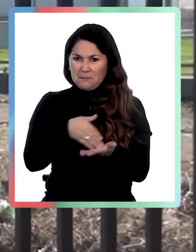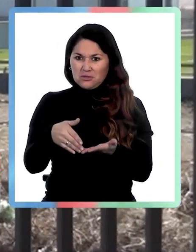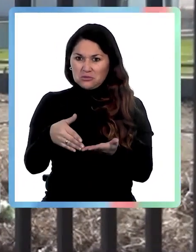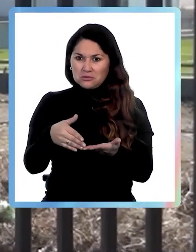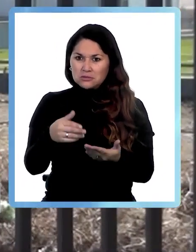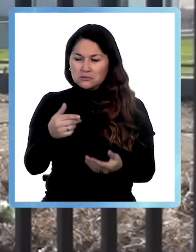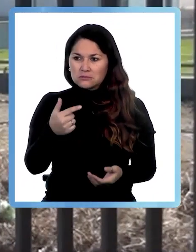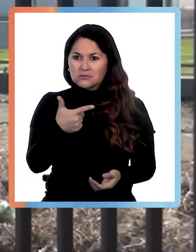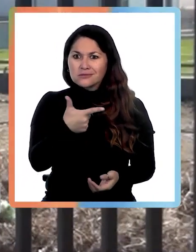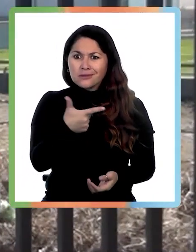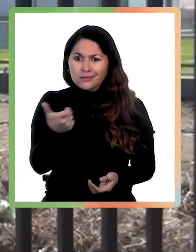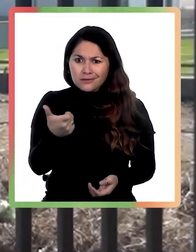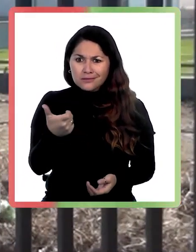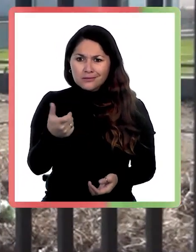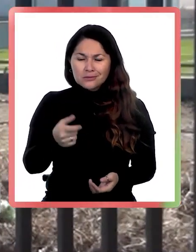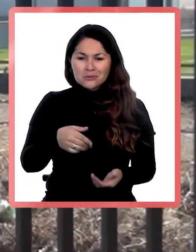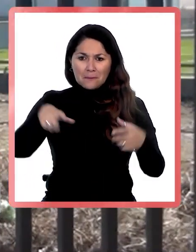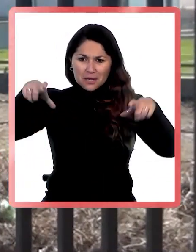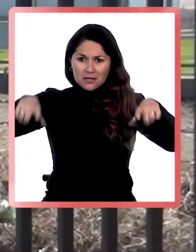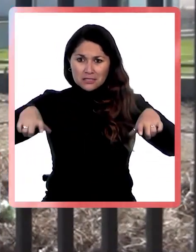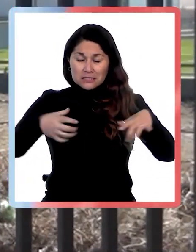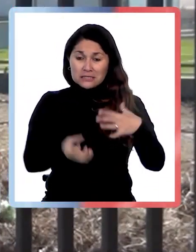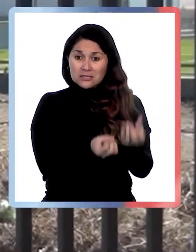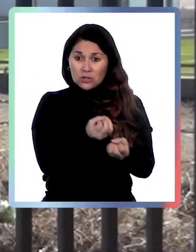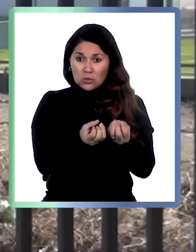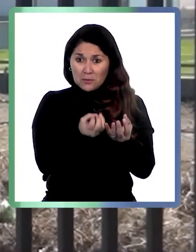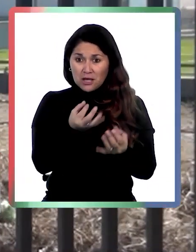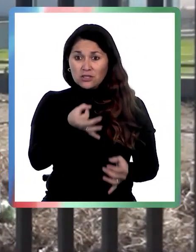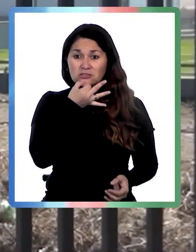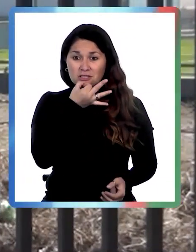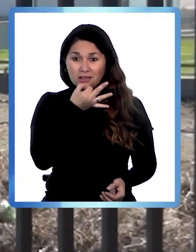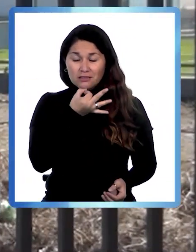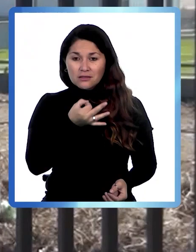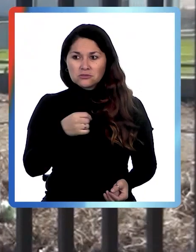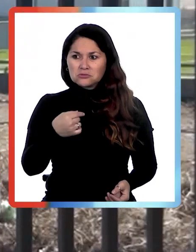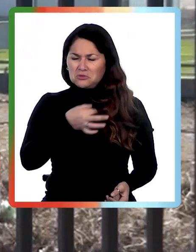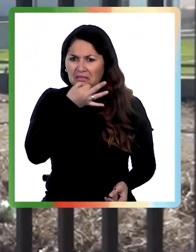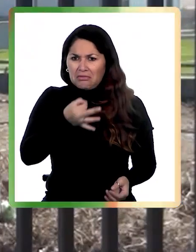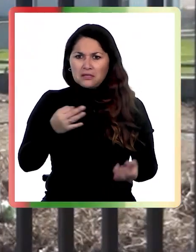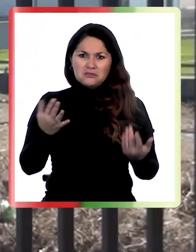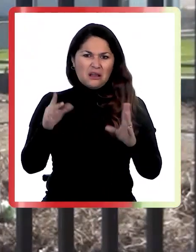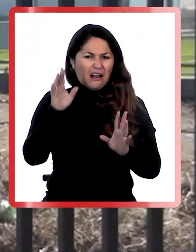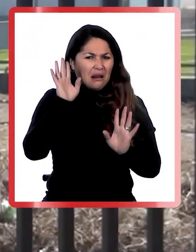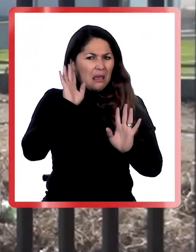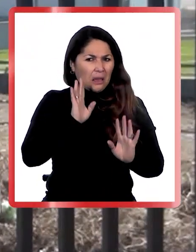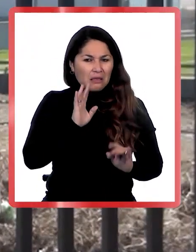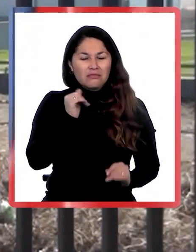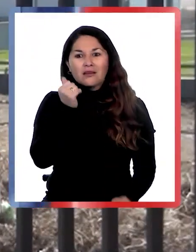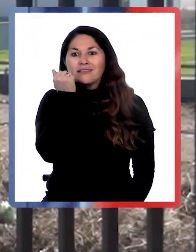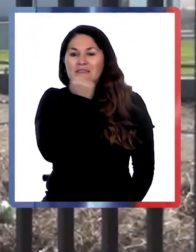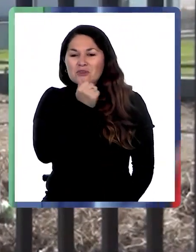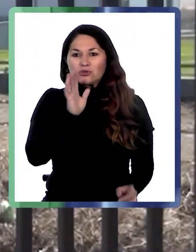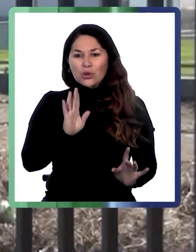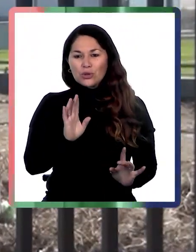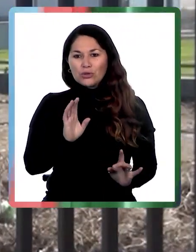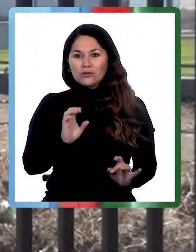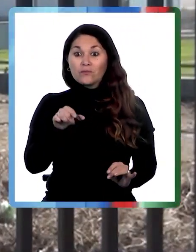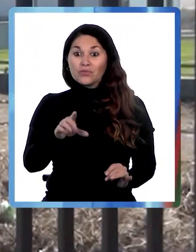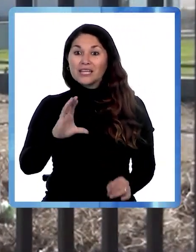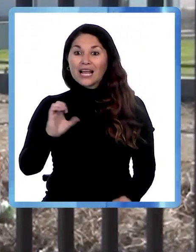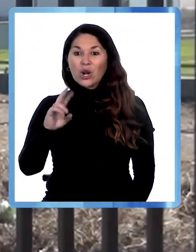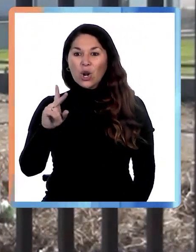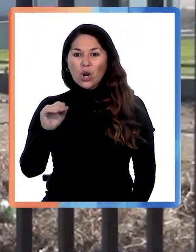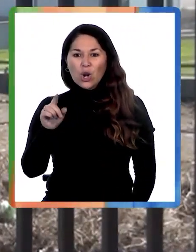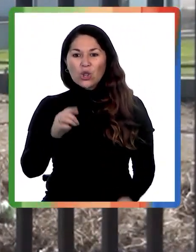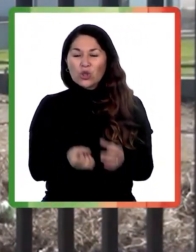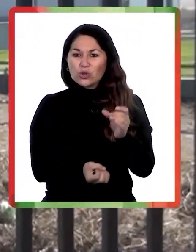codos y 700 para la cancha de de pasto sintético eh yo dije a lo mejor se equivocó y al revés van a hacer unos